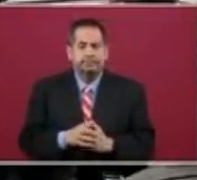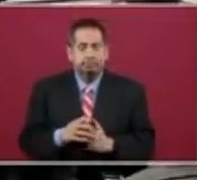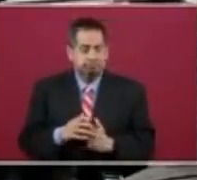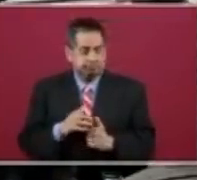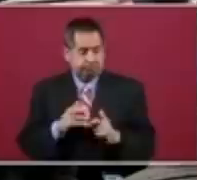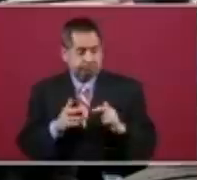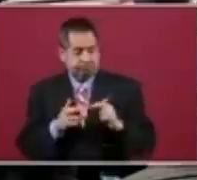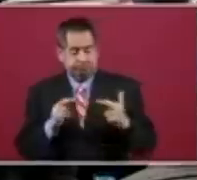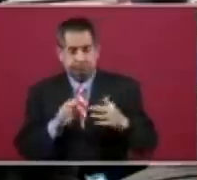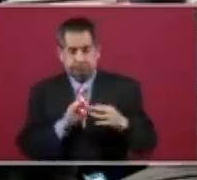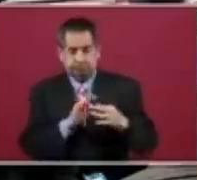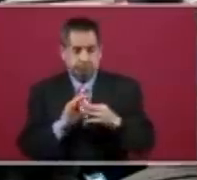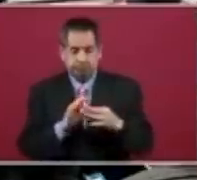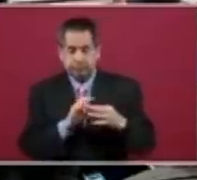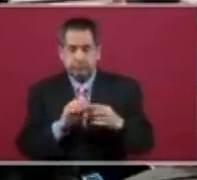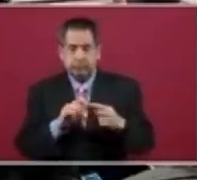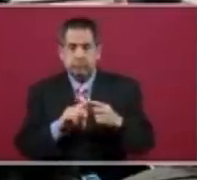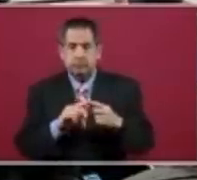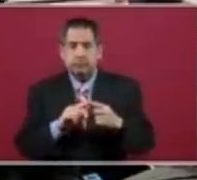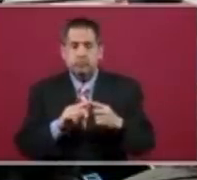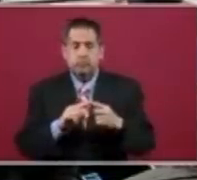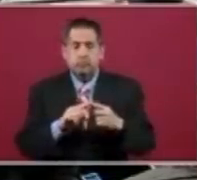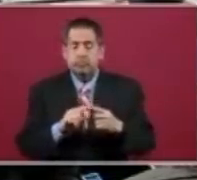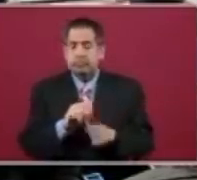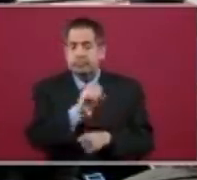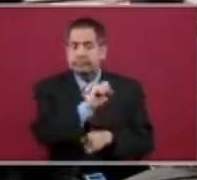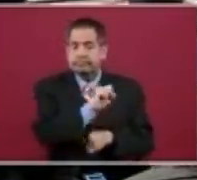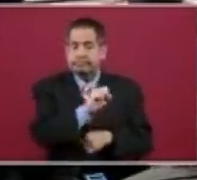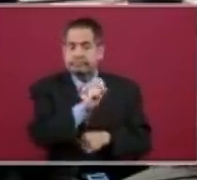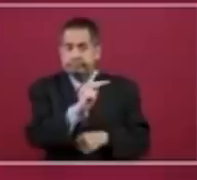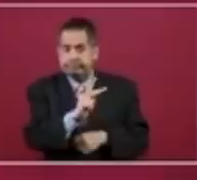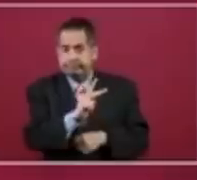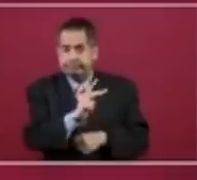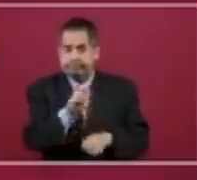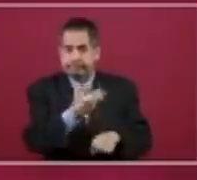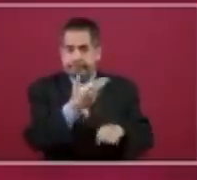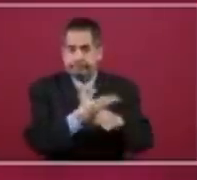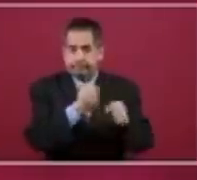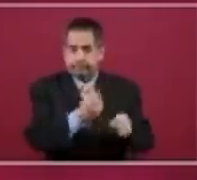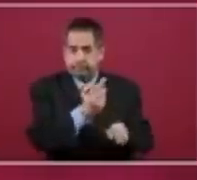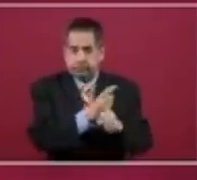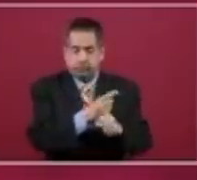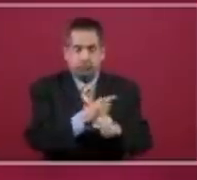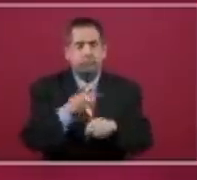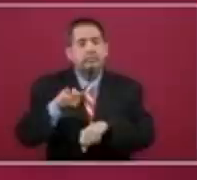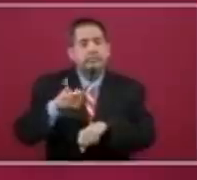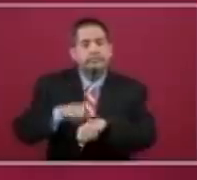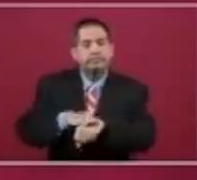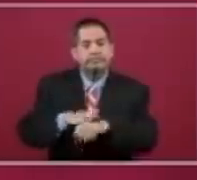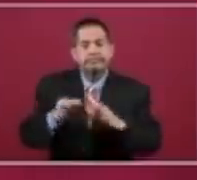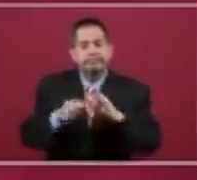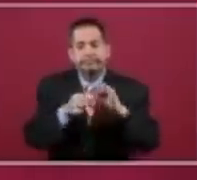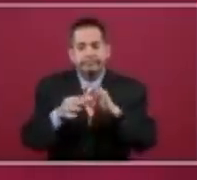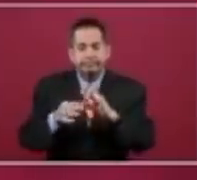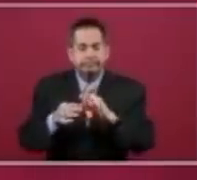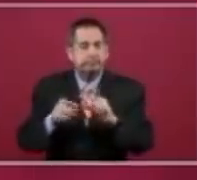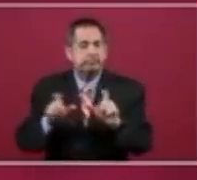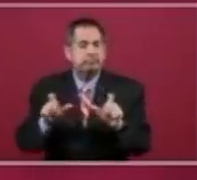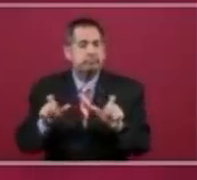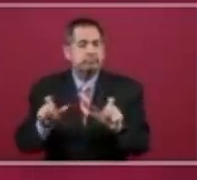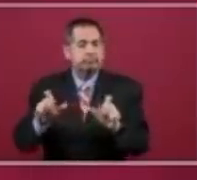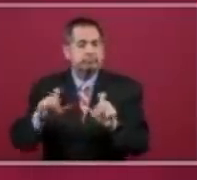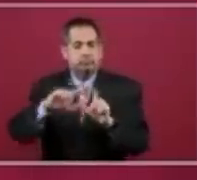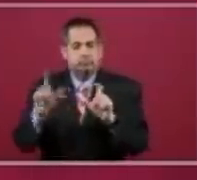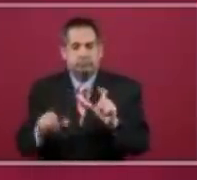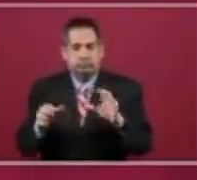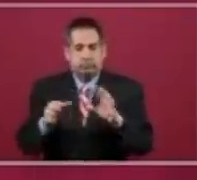relación con la Secretaría de Seguridad Pública en lo administrativo de la Guardia,